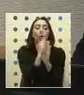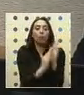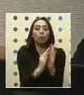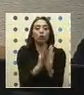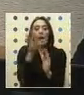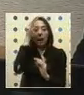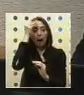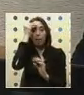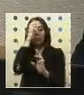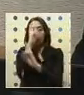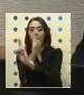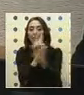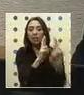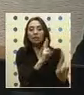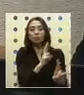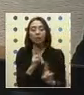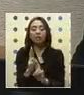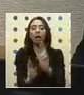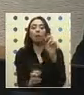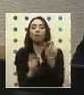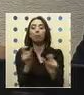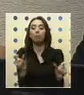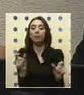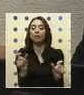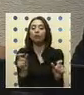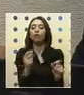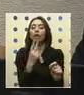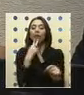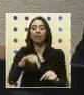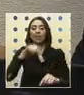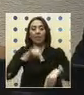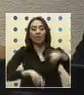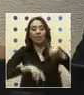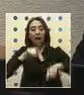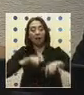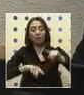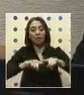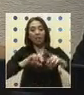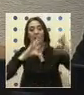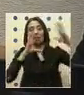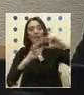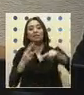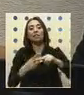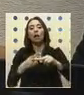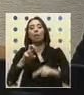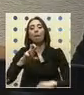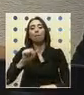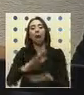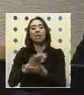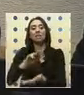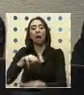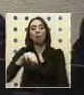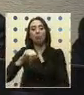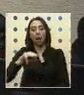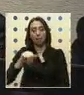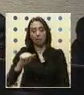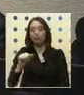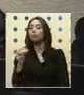relacionarnos y respetar lo que la gente que ha poblado estas tierras por siglos llamaba la Pachamama. He dicho, Presidente.